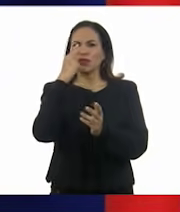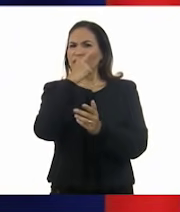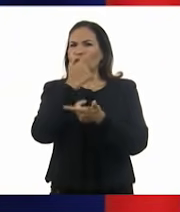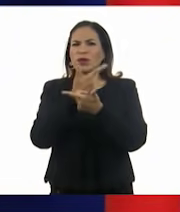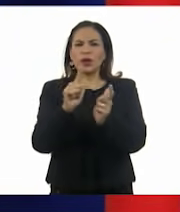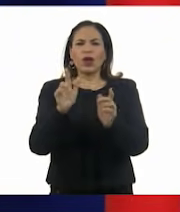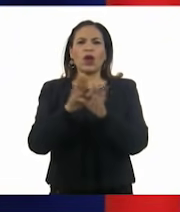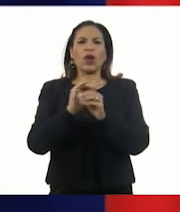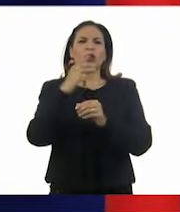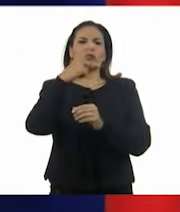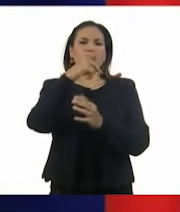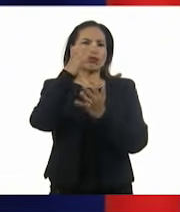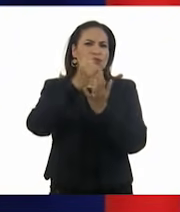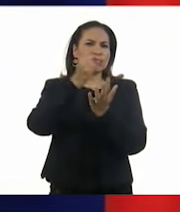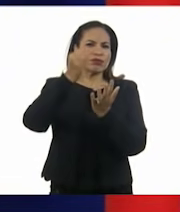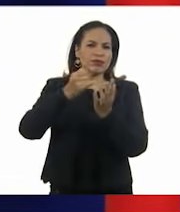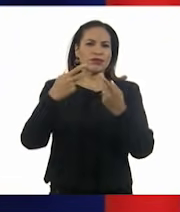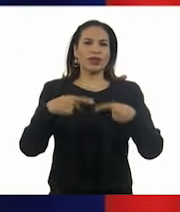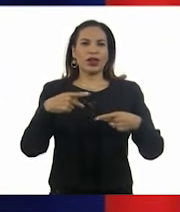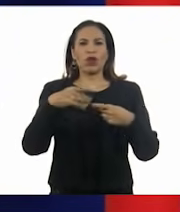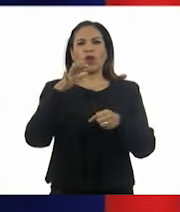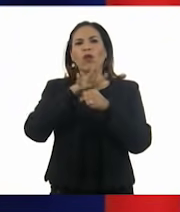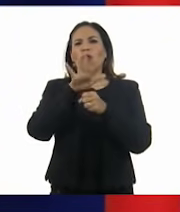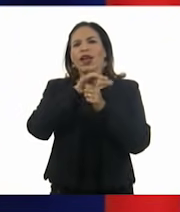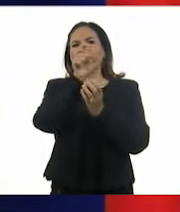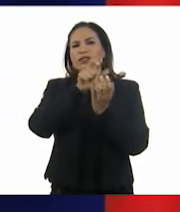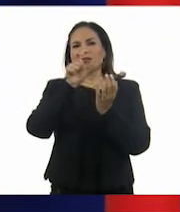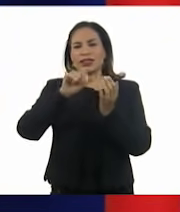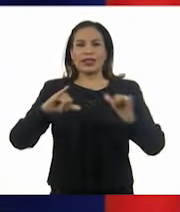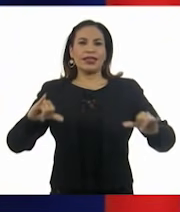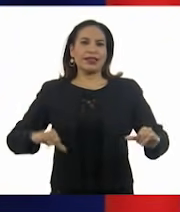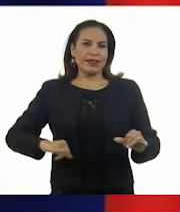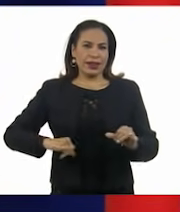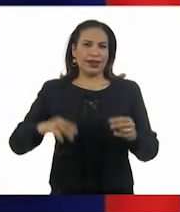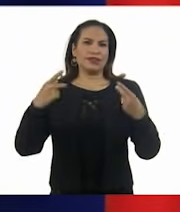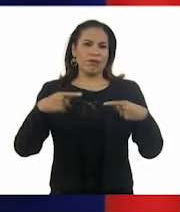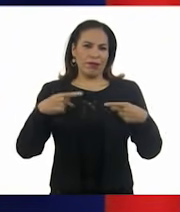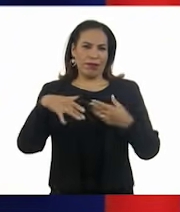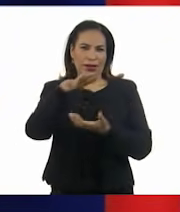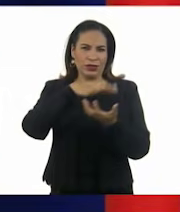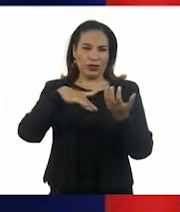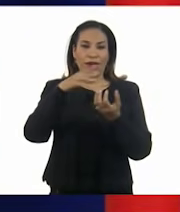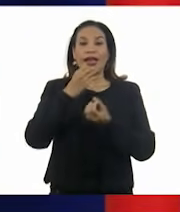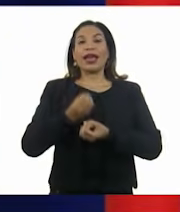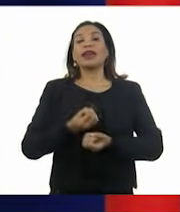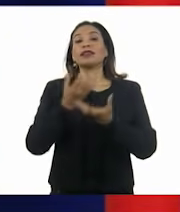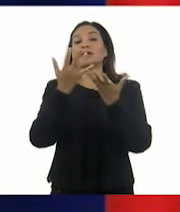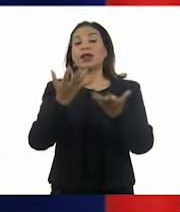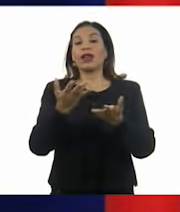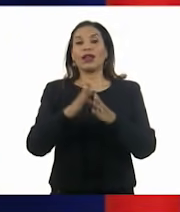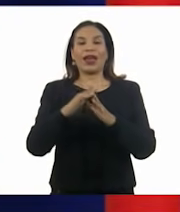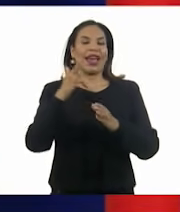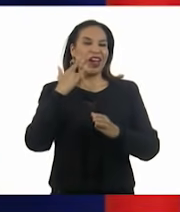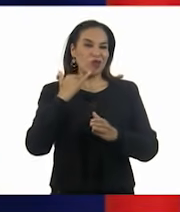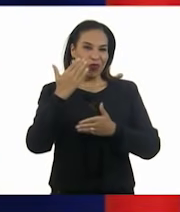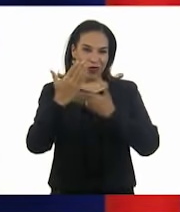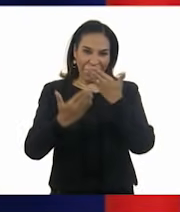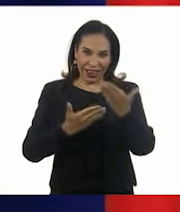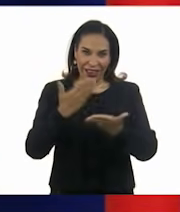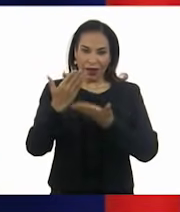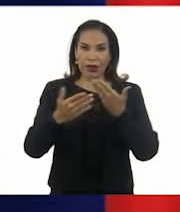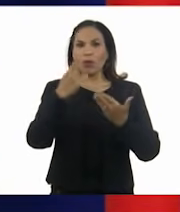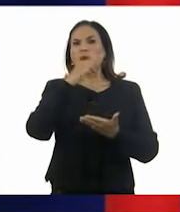identidad, las cualidades y los intereses de las personas. Expresarnos amablemente